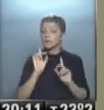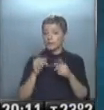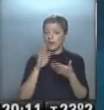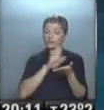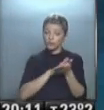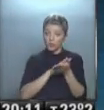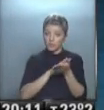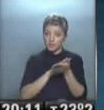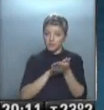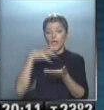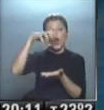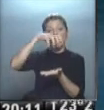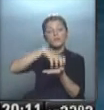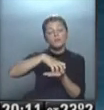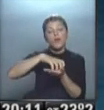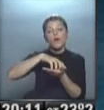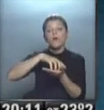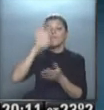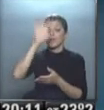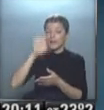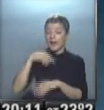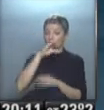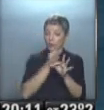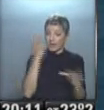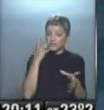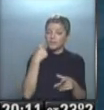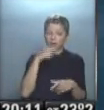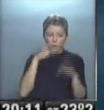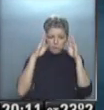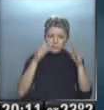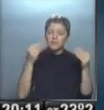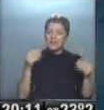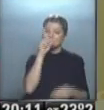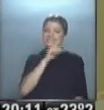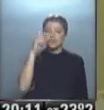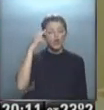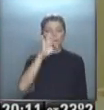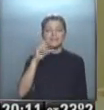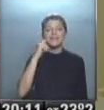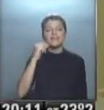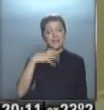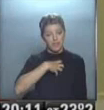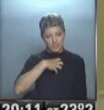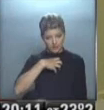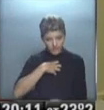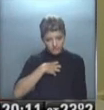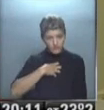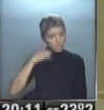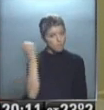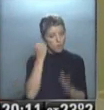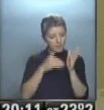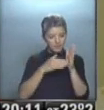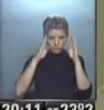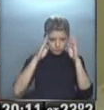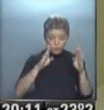lo resuelto por el Consejo Federal de Educación, la prioridad es garantizar los 190 días de clase, pero a la vez que